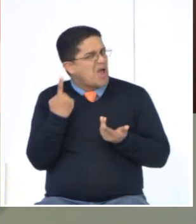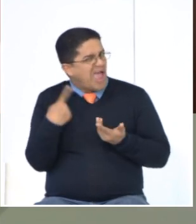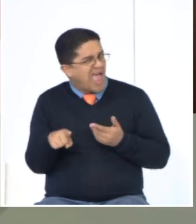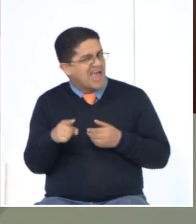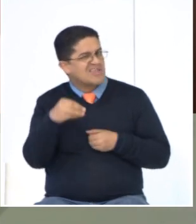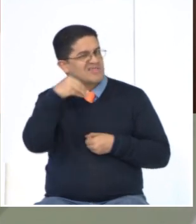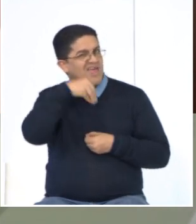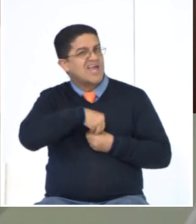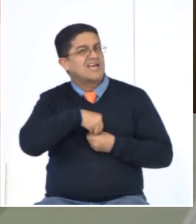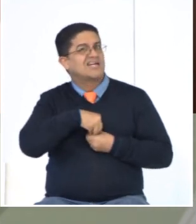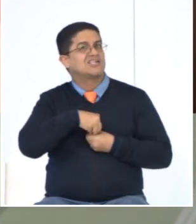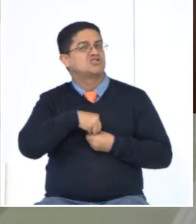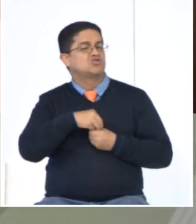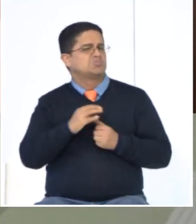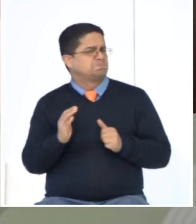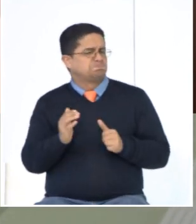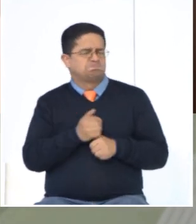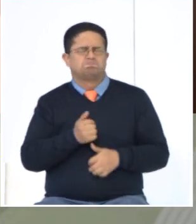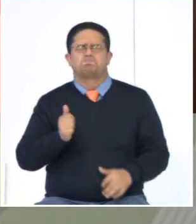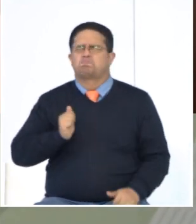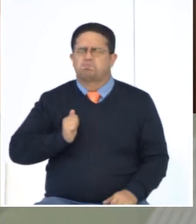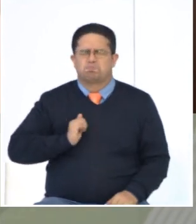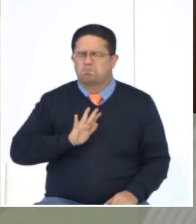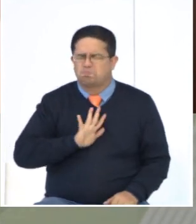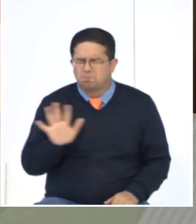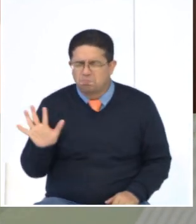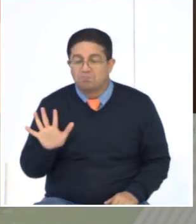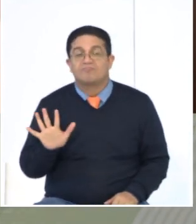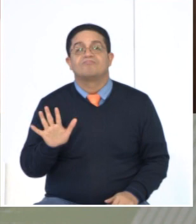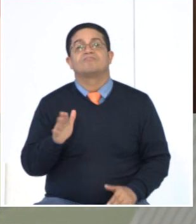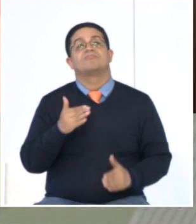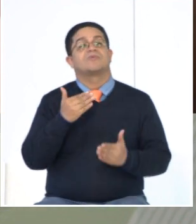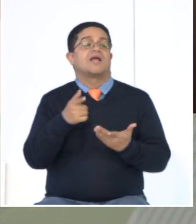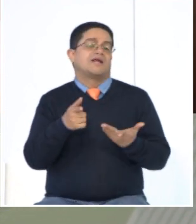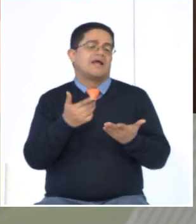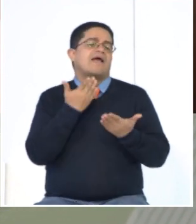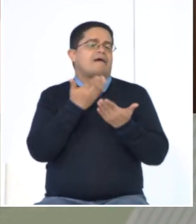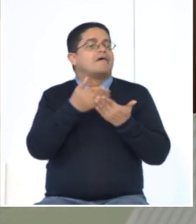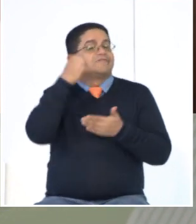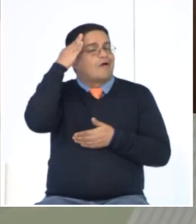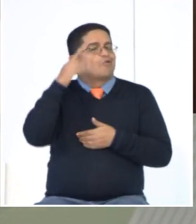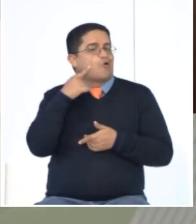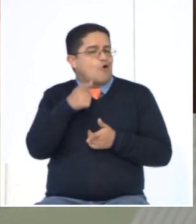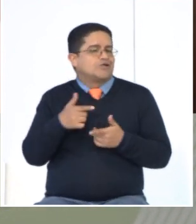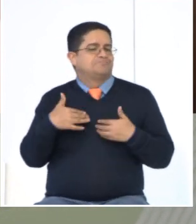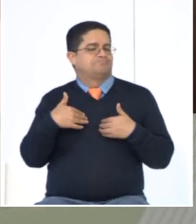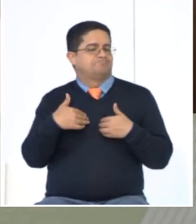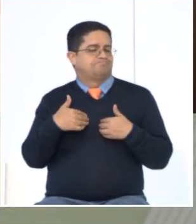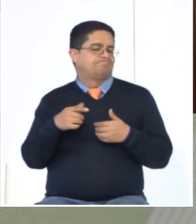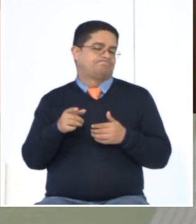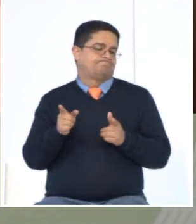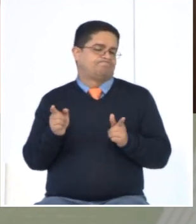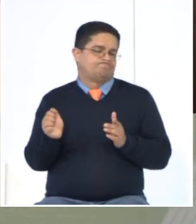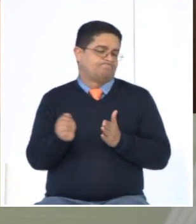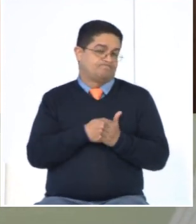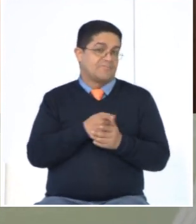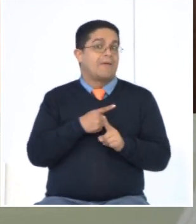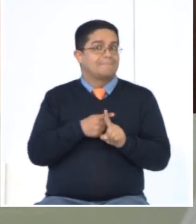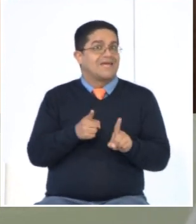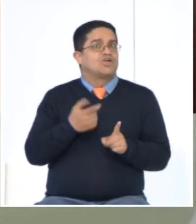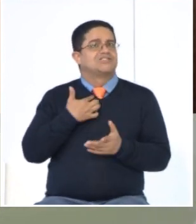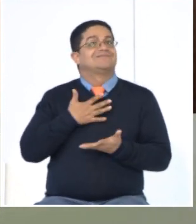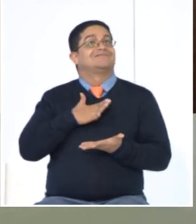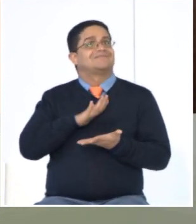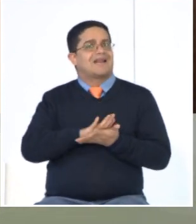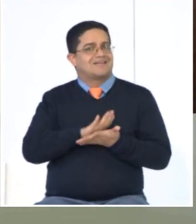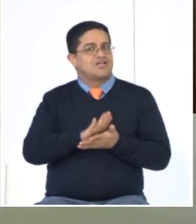tiene la patología que tuviera en ese momento. Gracias a Dios ese paciente no tenía nada, pero entonces ahí te encuentras con que estás más tranquilo porque